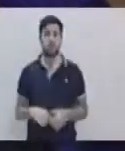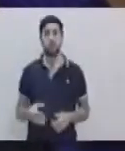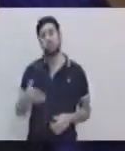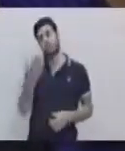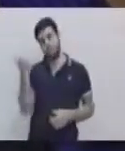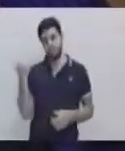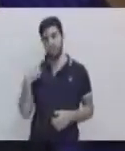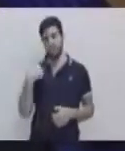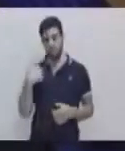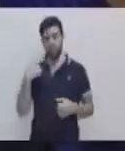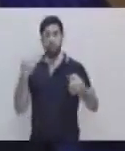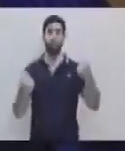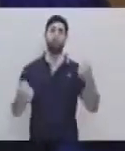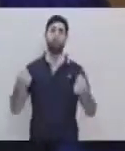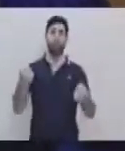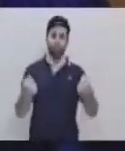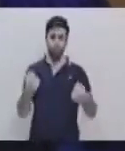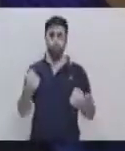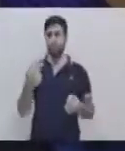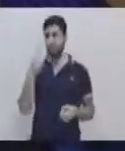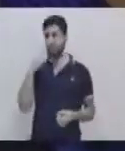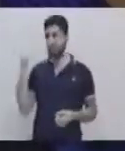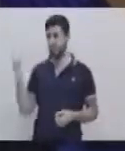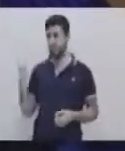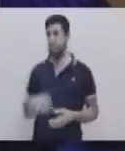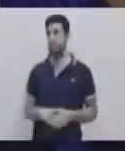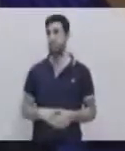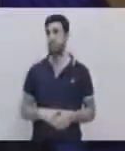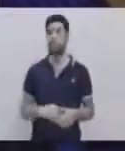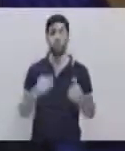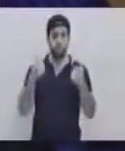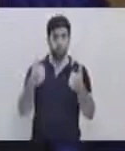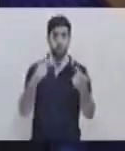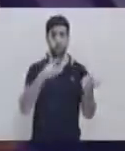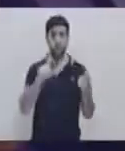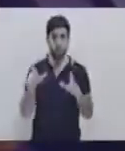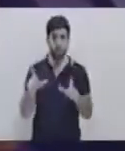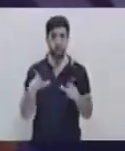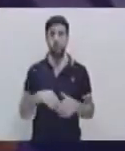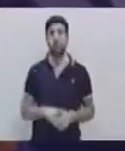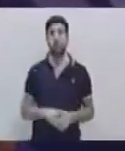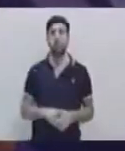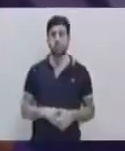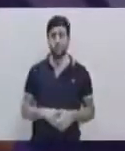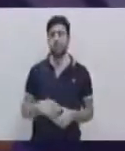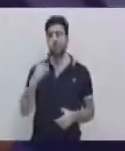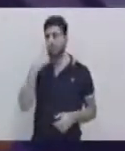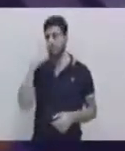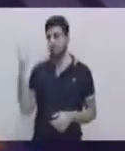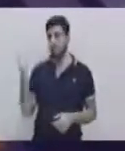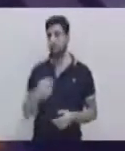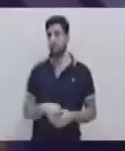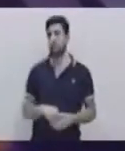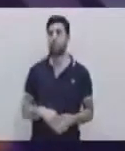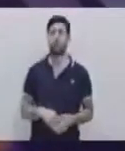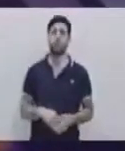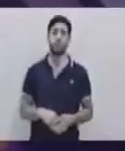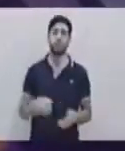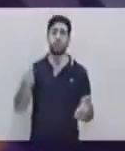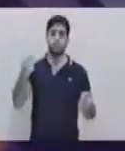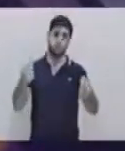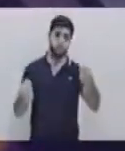chofer. Todos a bordo, acomódense por favor. ¿Listos? A la cuenta de tres, nos dirigimos hacia Quetzaltenango.